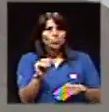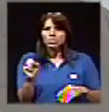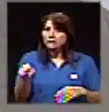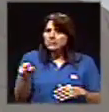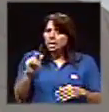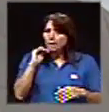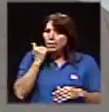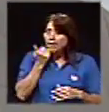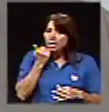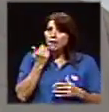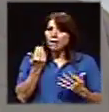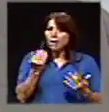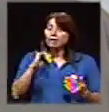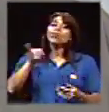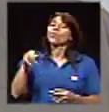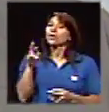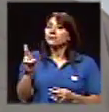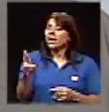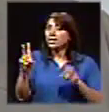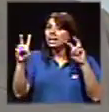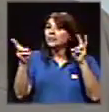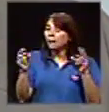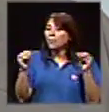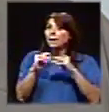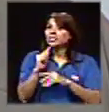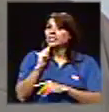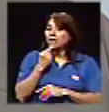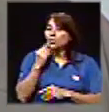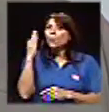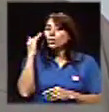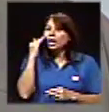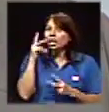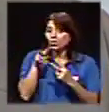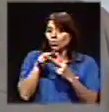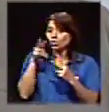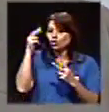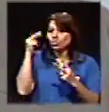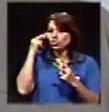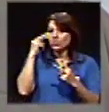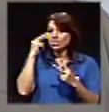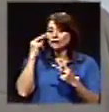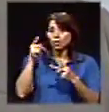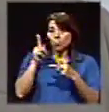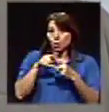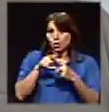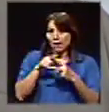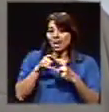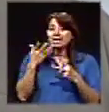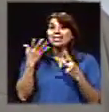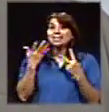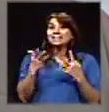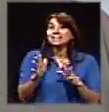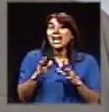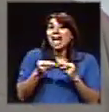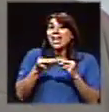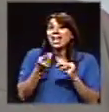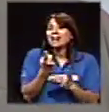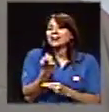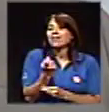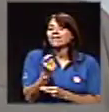Pero, y don Juan Rafael, el tema es más serio por dos razones. Una, ya el déficit del 5% y resto es